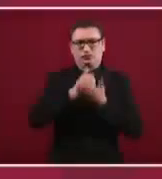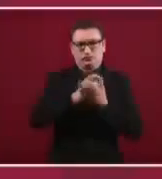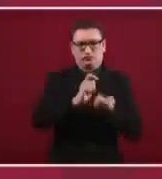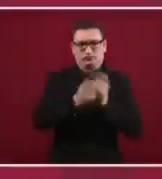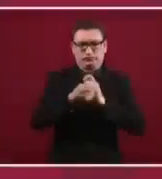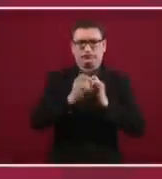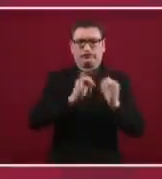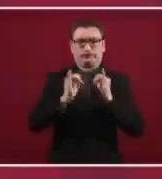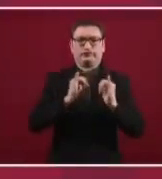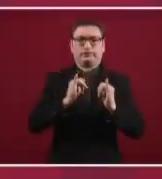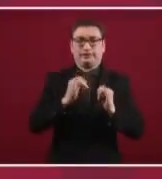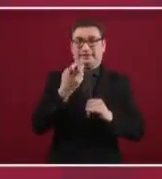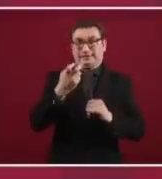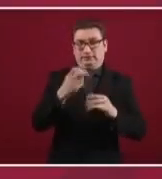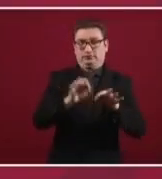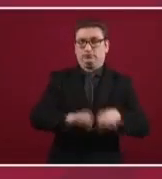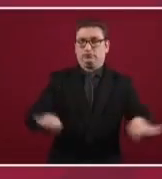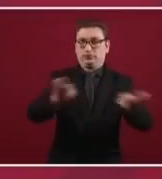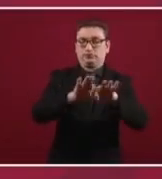muy importante,